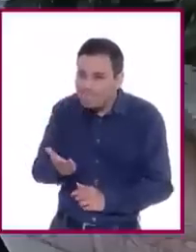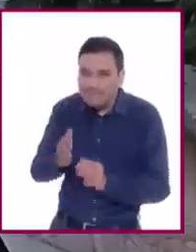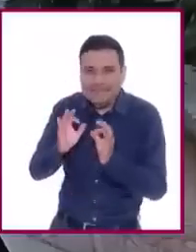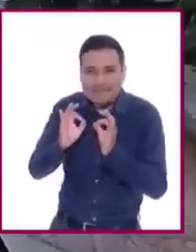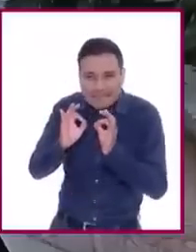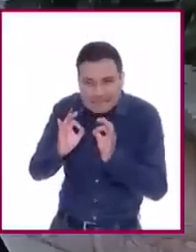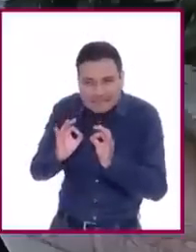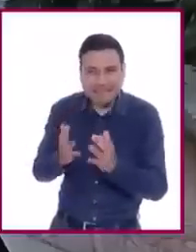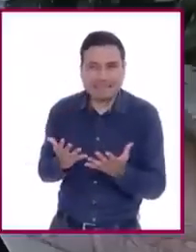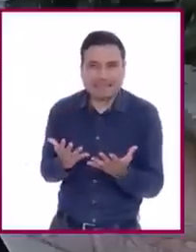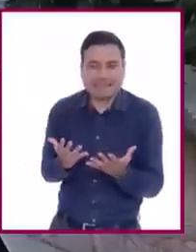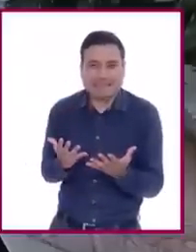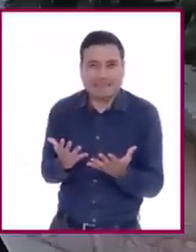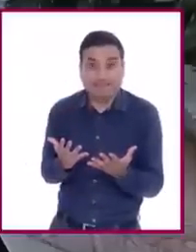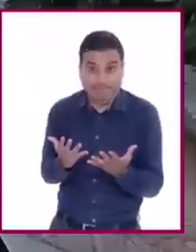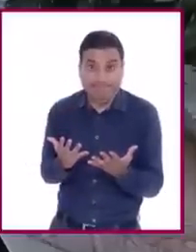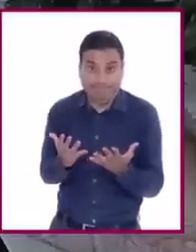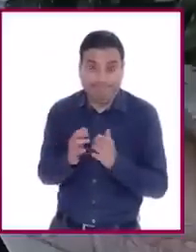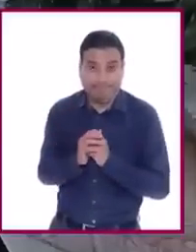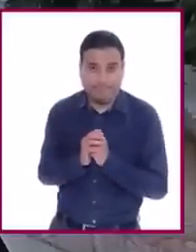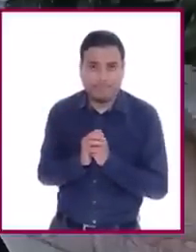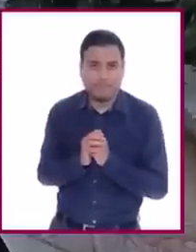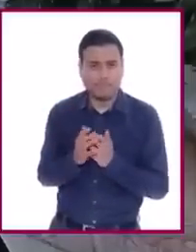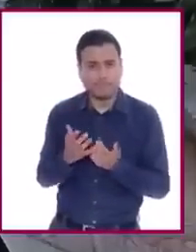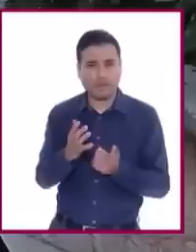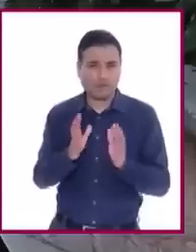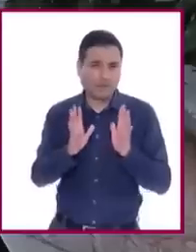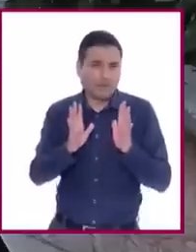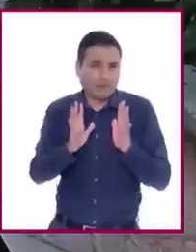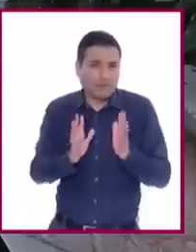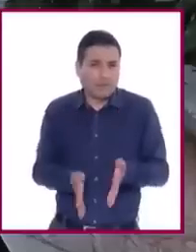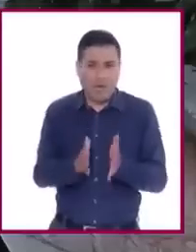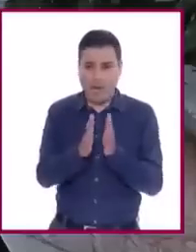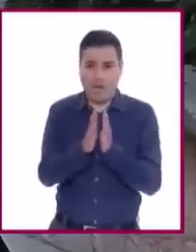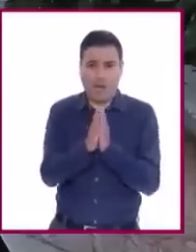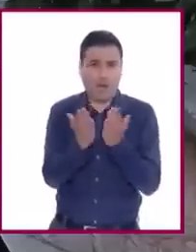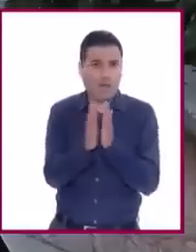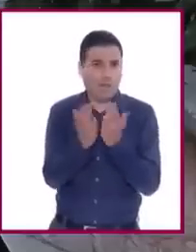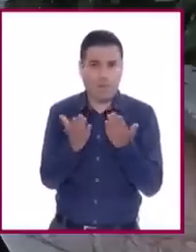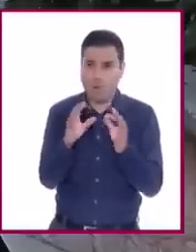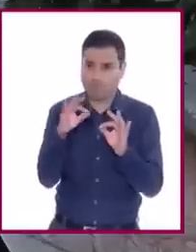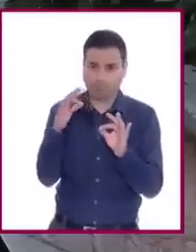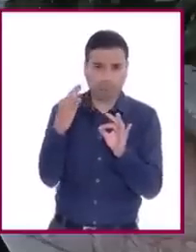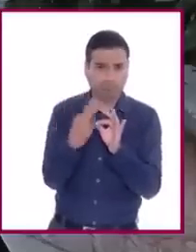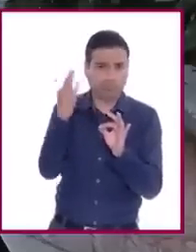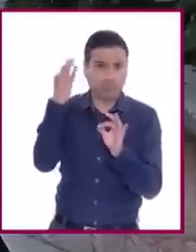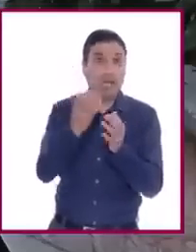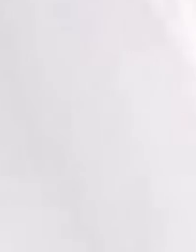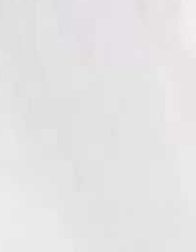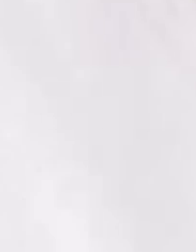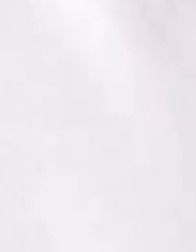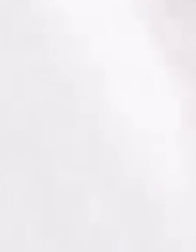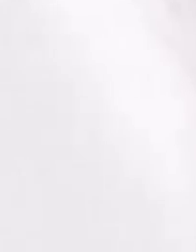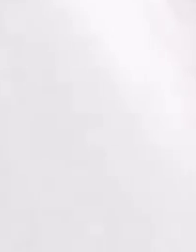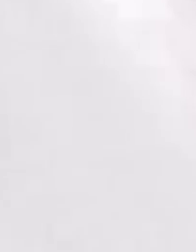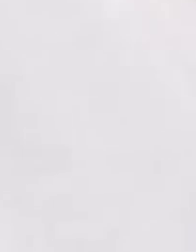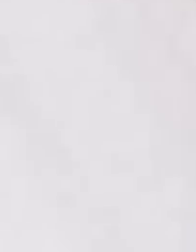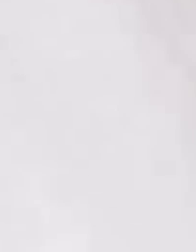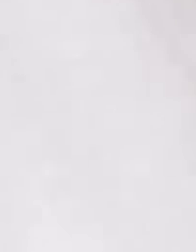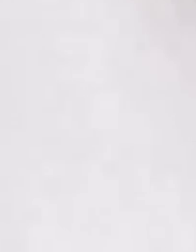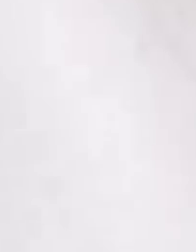están los proyectos están en papel ahora le toca a los profesores llevarlos a la realidad